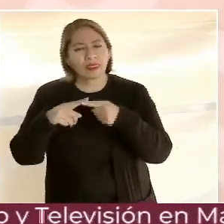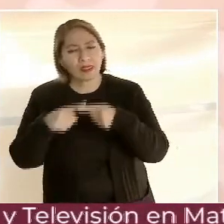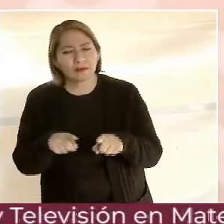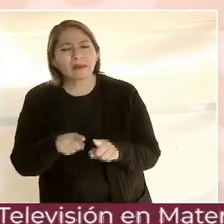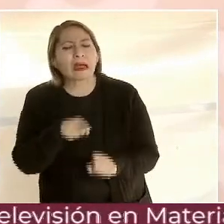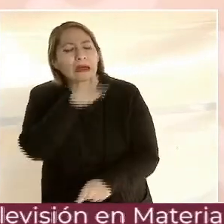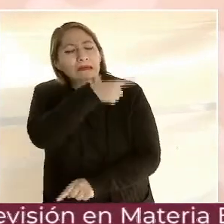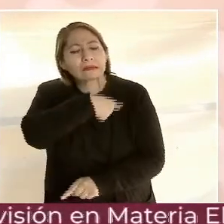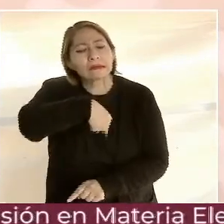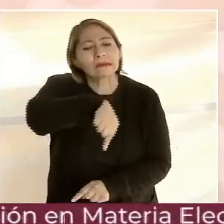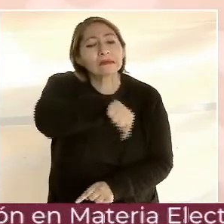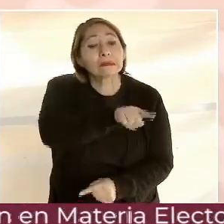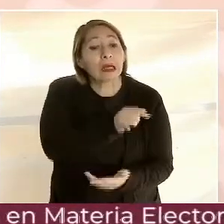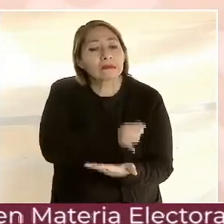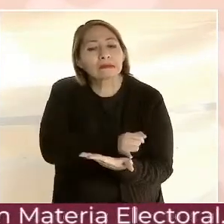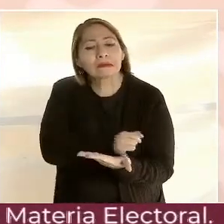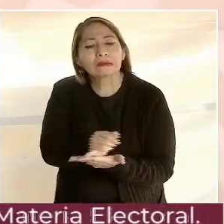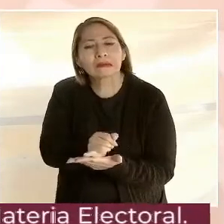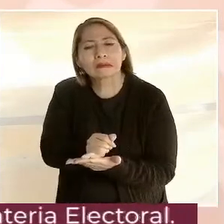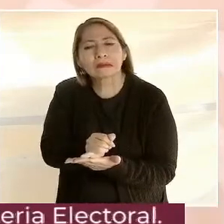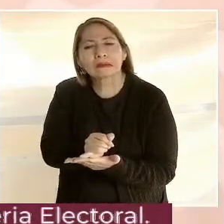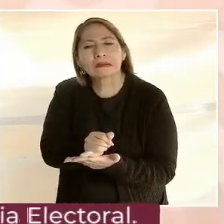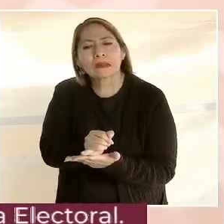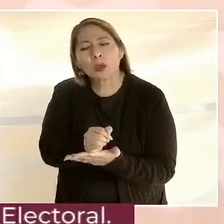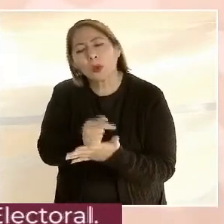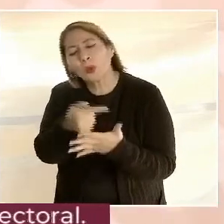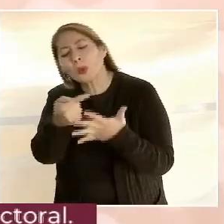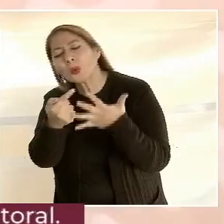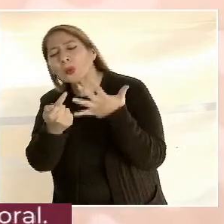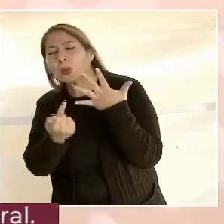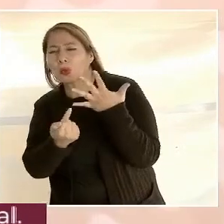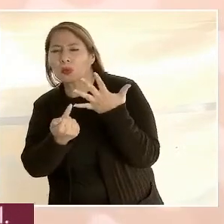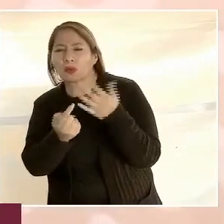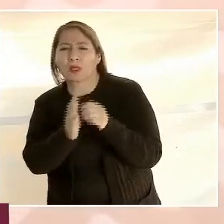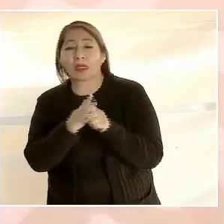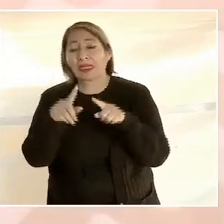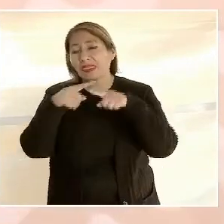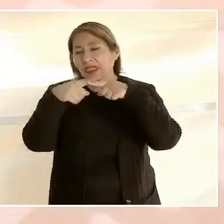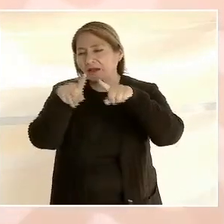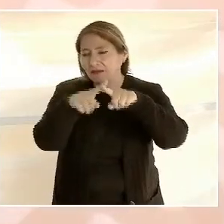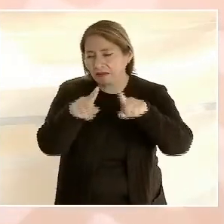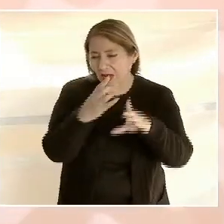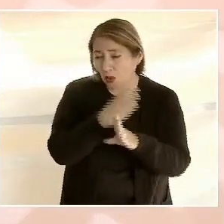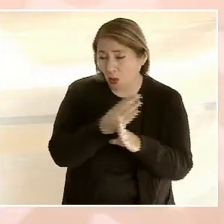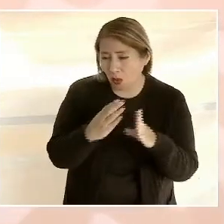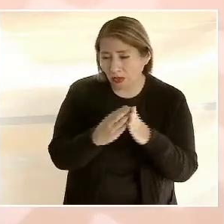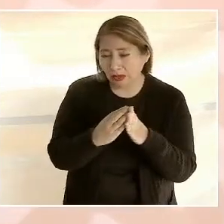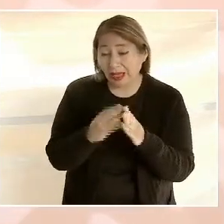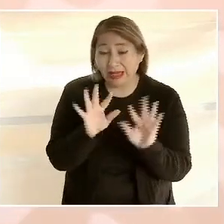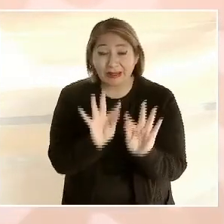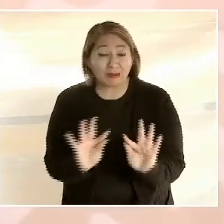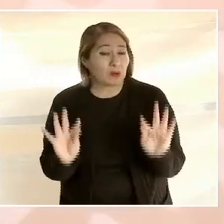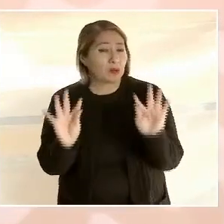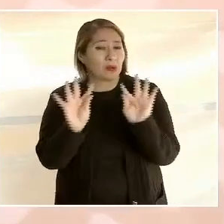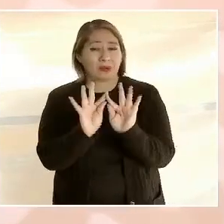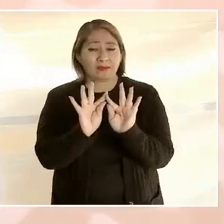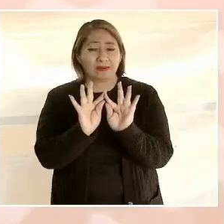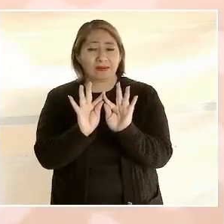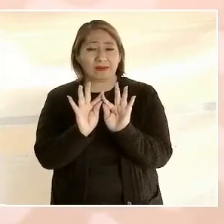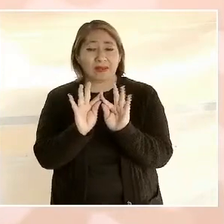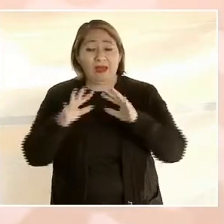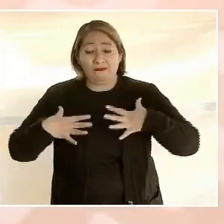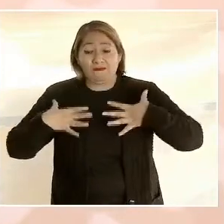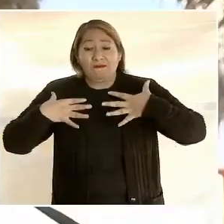De esa decisión se desprende la fundación del Ejército